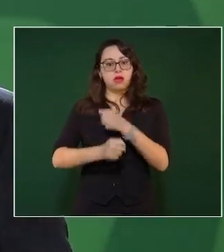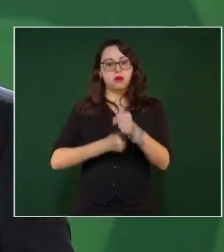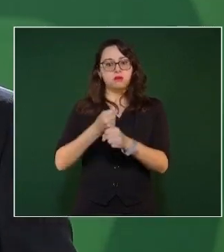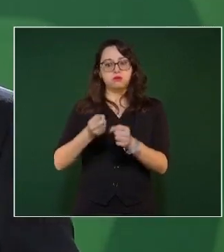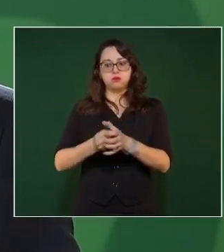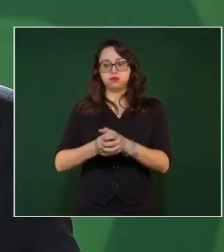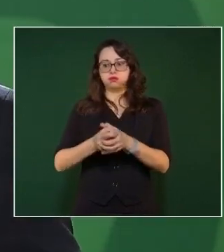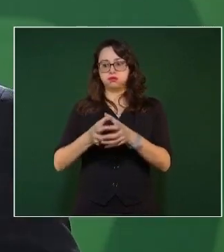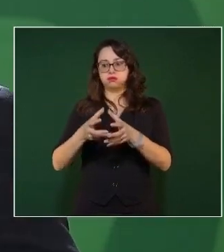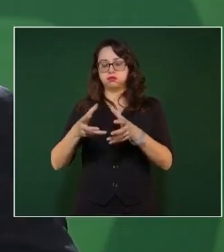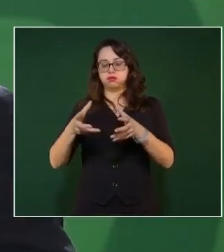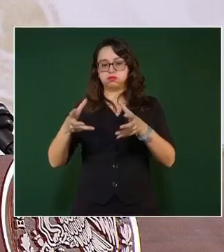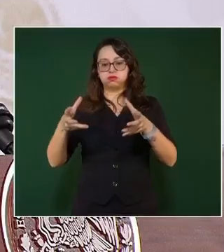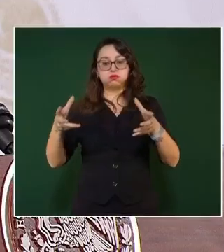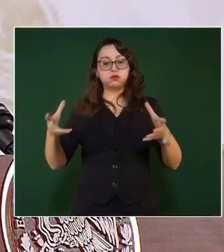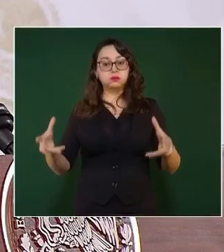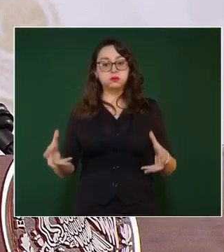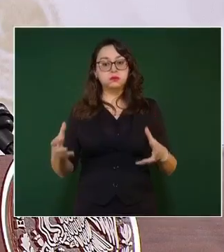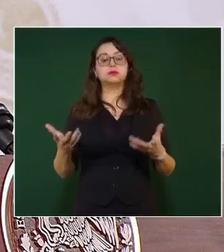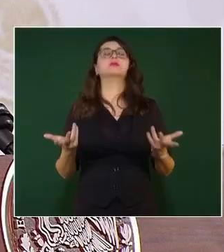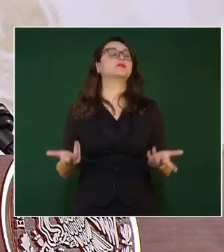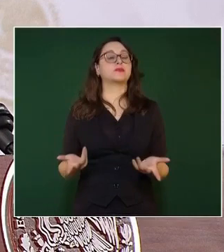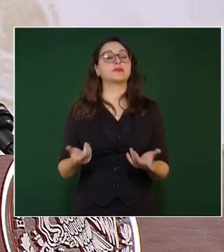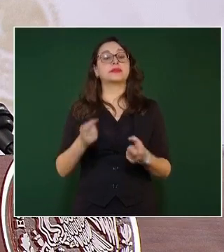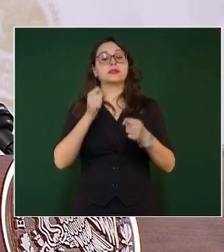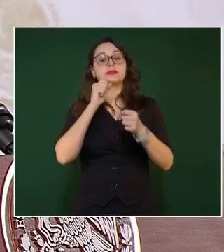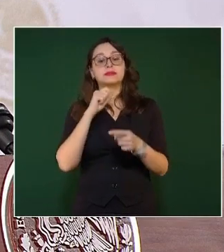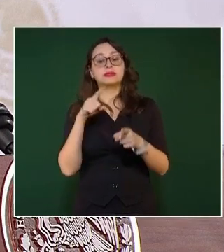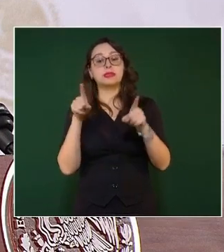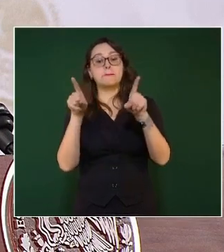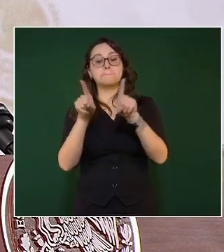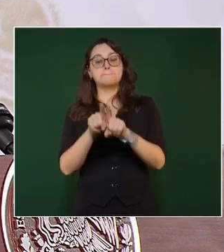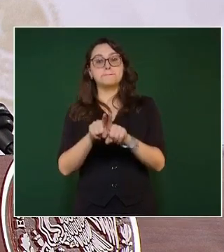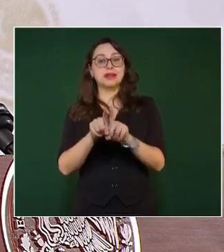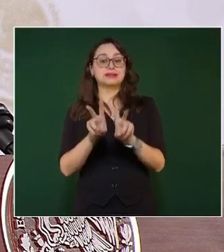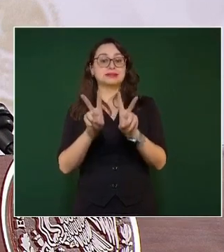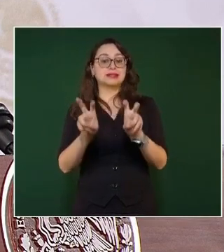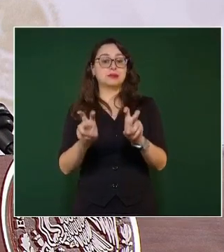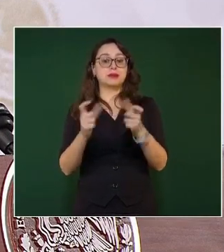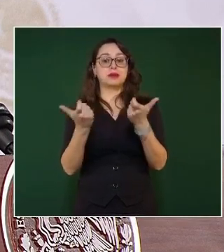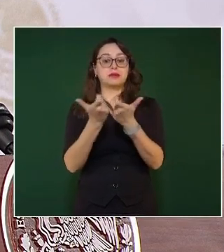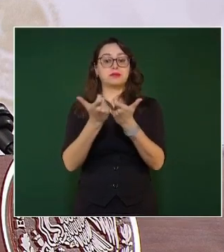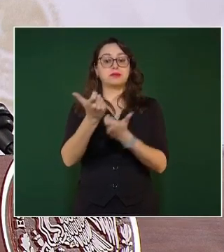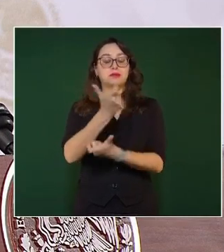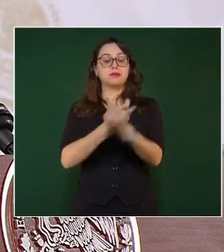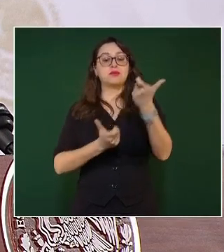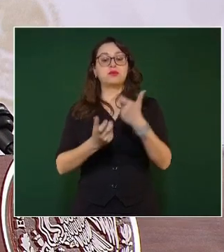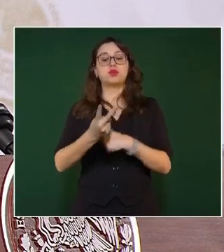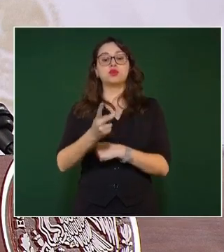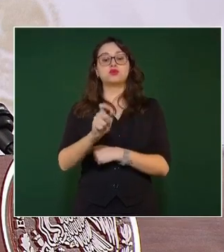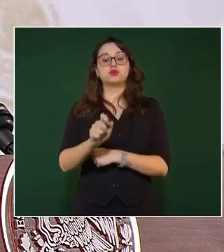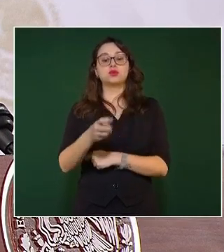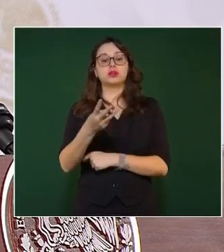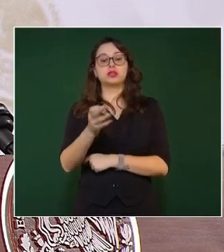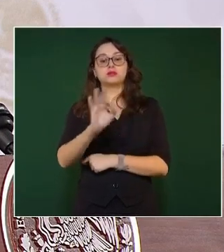muy dinámico, porque también aporta desde el punto de vista económico el 2.3% del Producto Interno